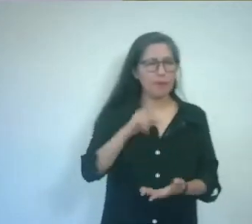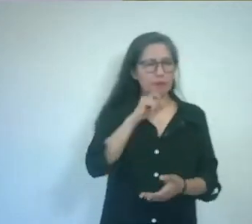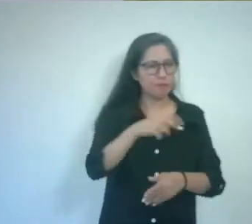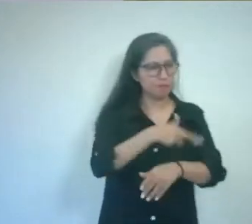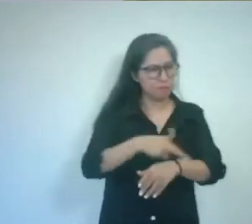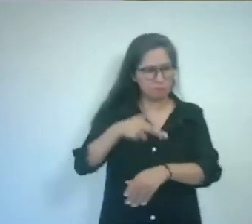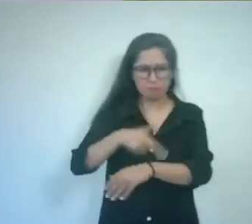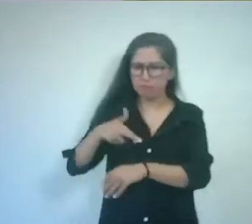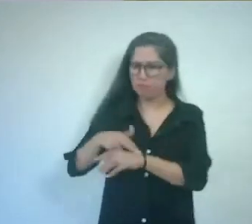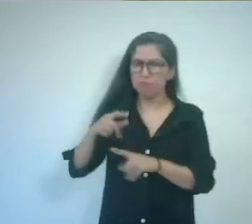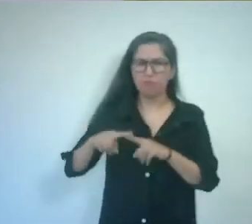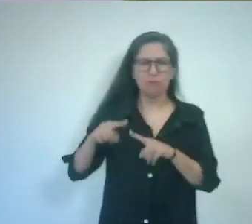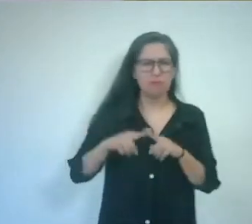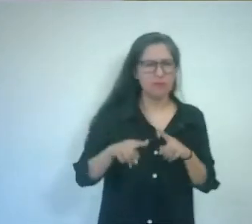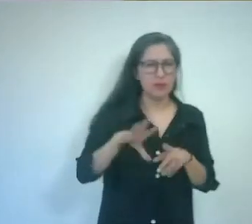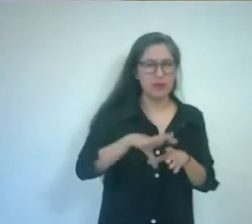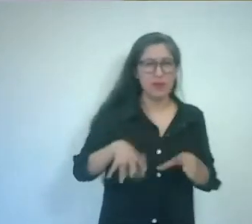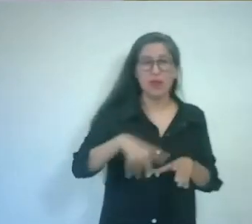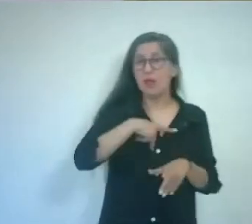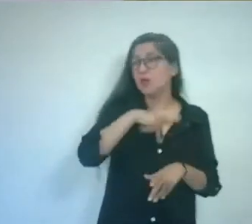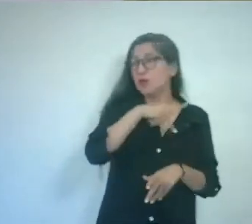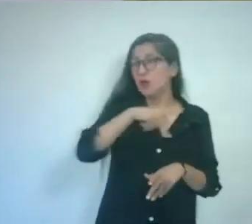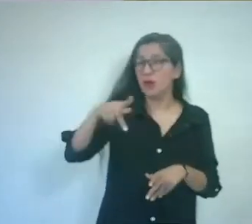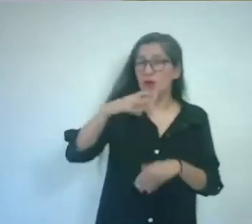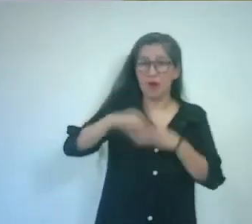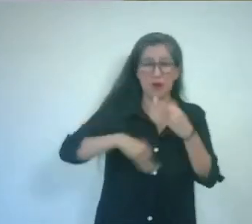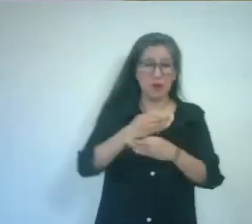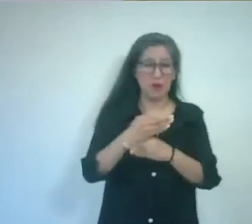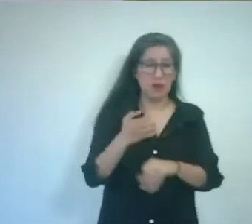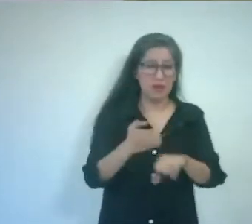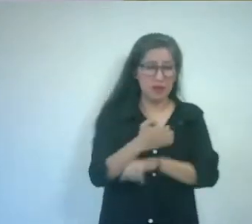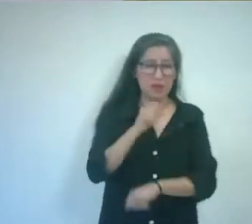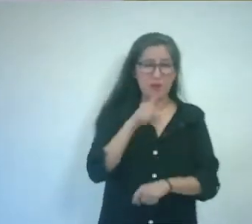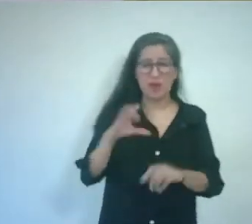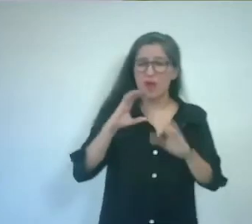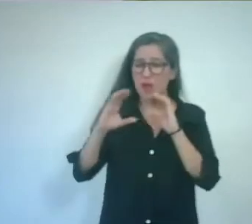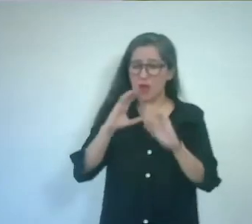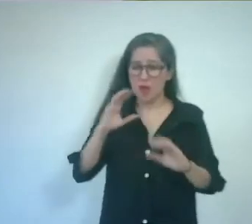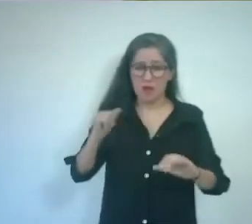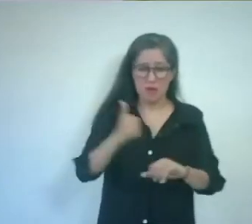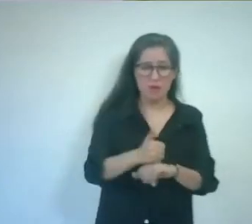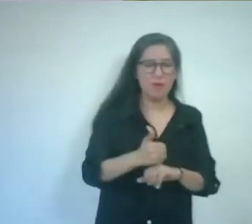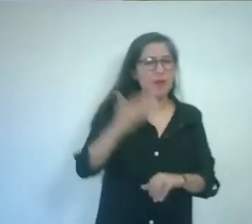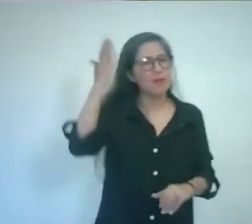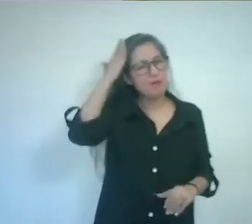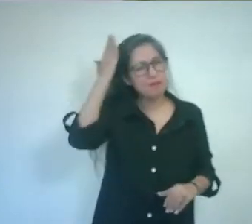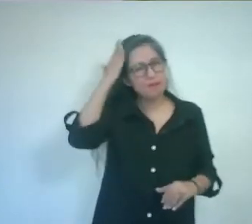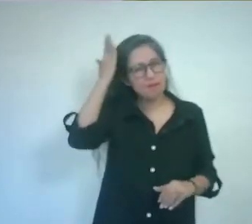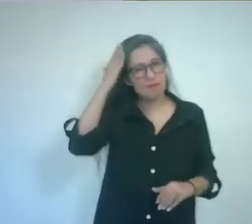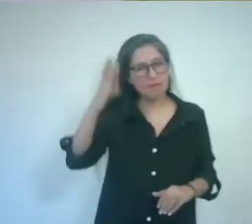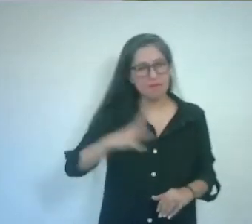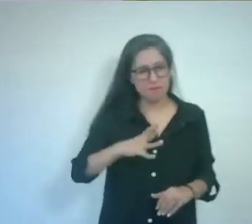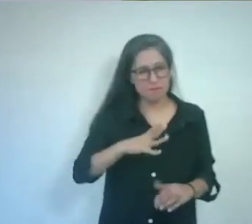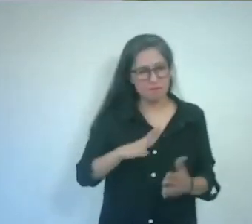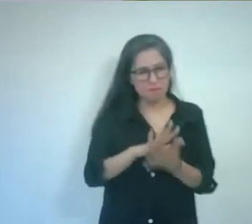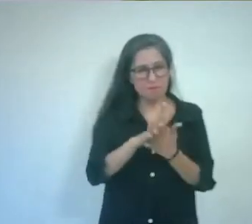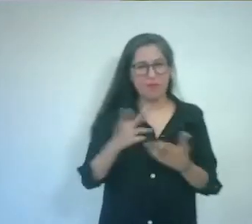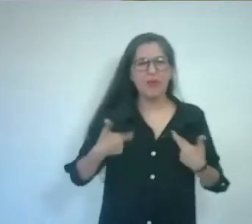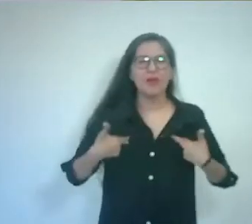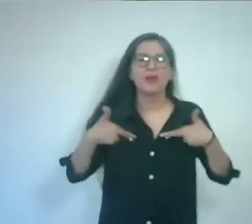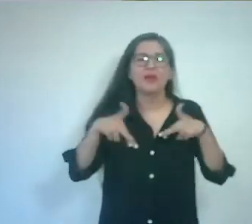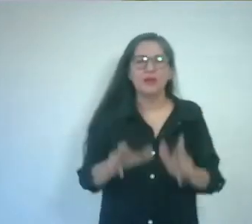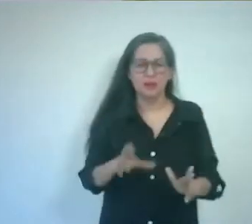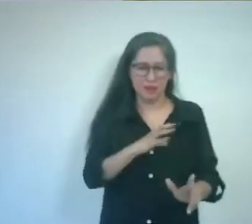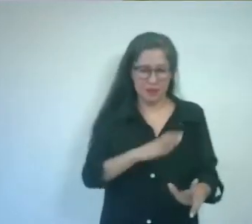organismos desconcentrados instalados en todo el Estado, a los medios de comunicación, a las autoridades involucradas, a las representaciones